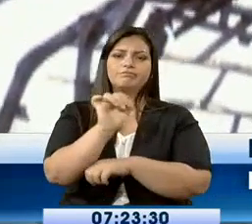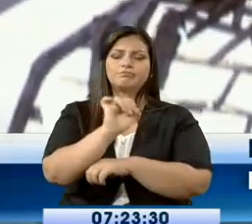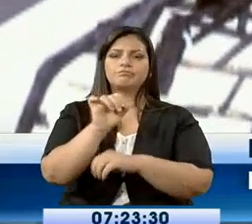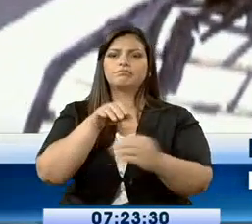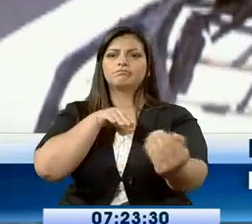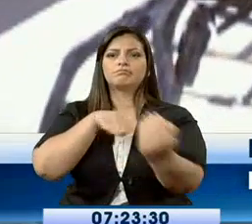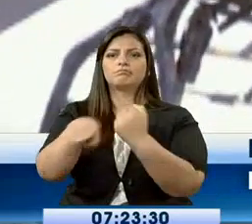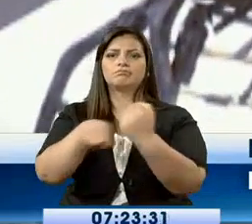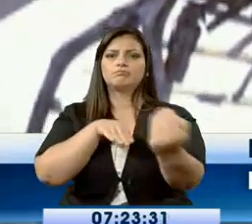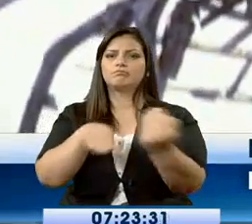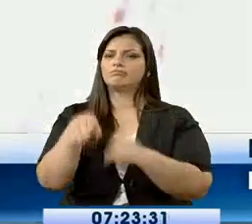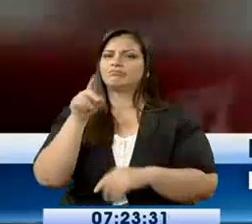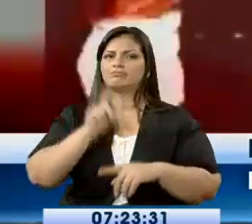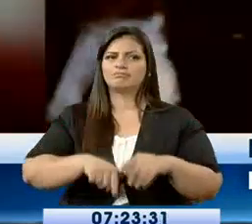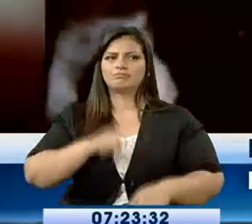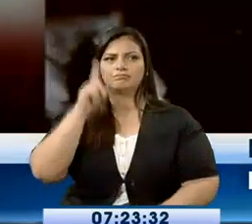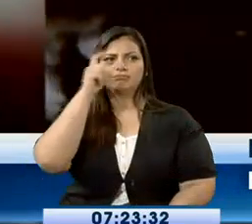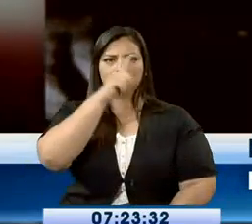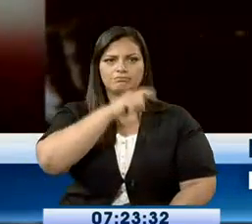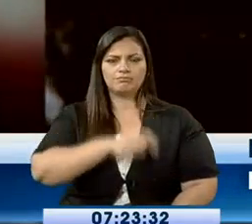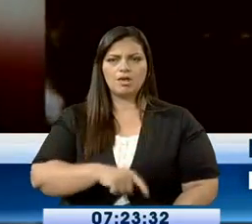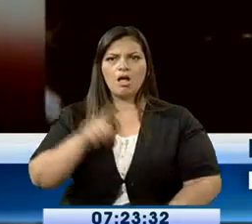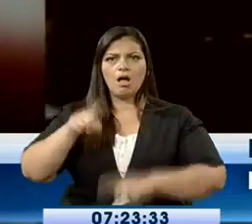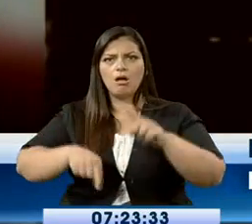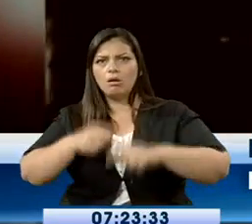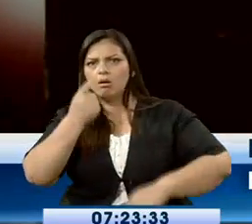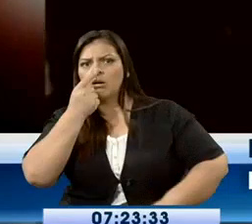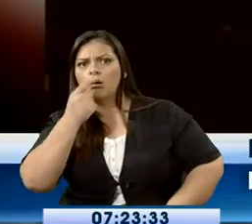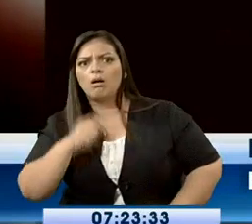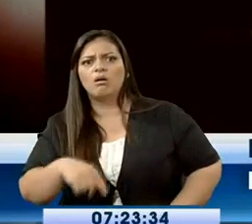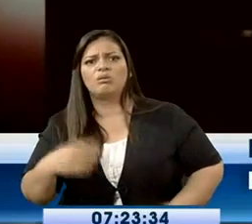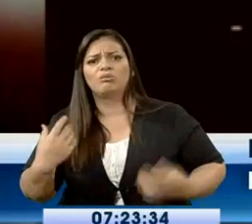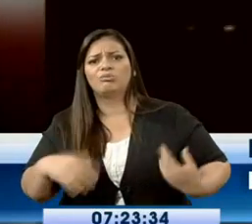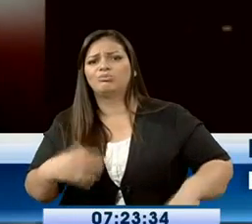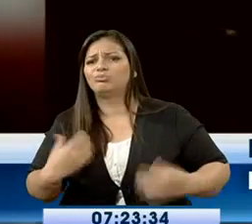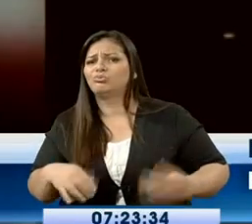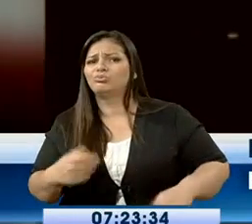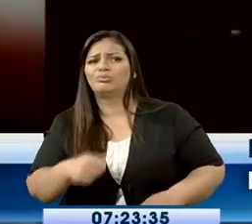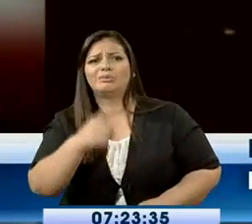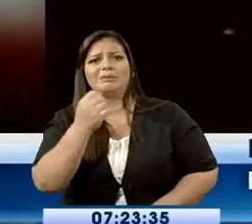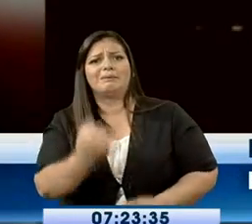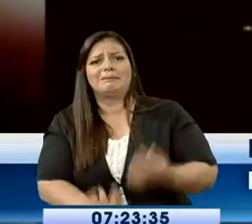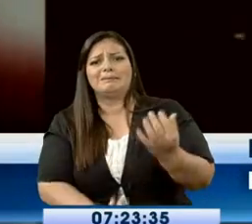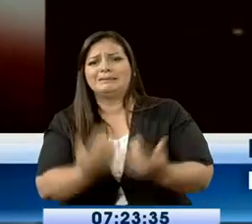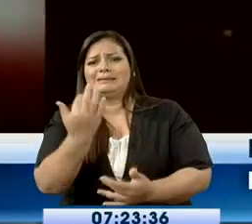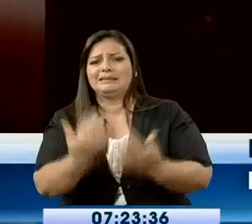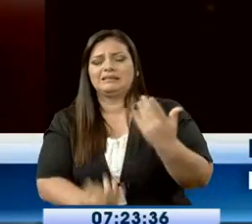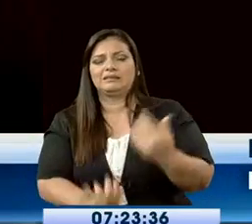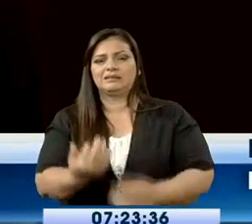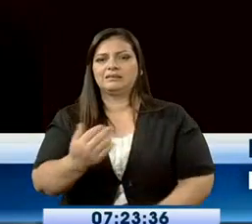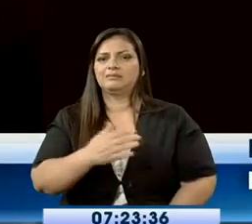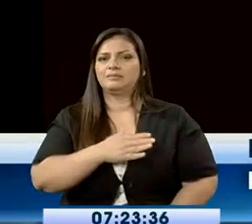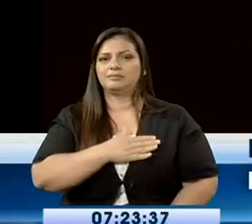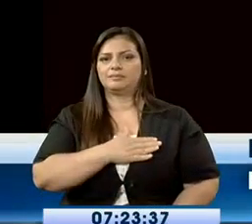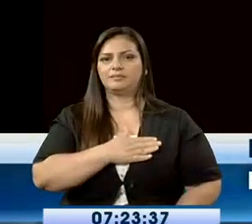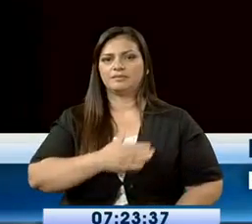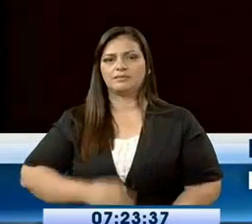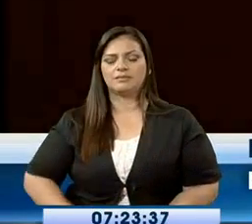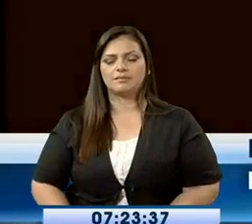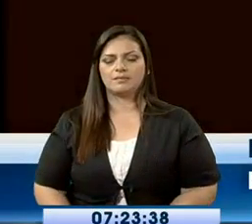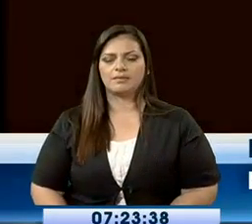fueron testigos del infierno terrenal que envolvió por algunos minutos a decenas de pasajeros. En Quito